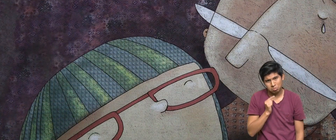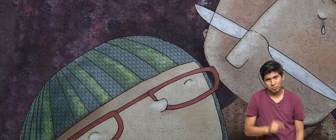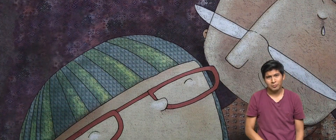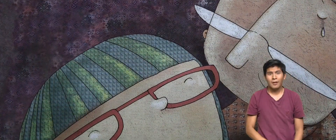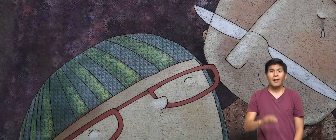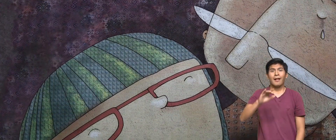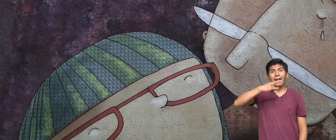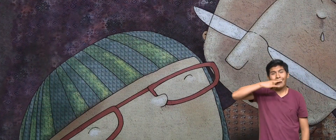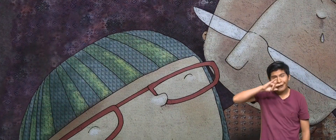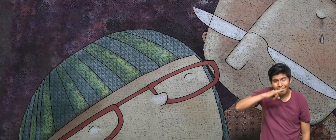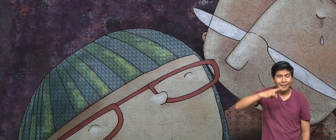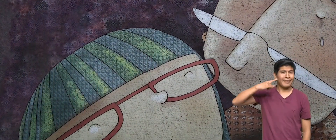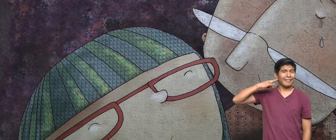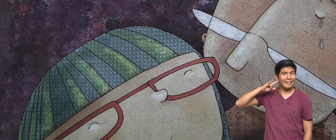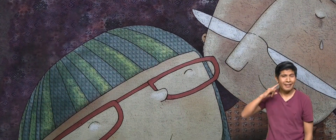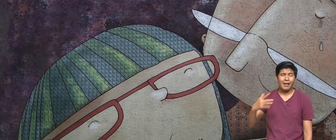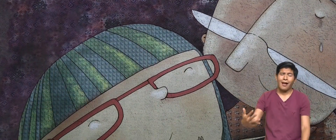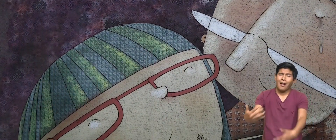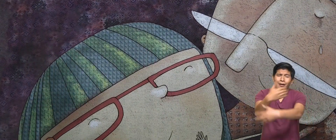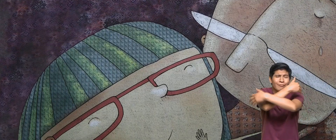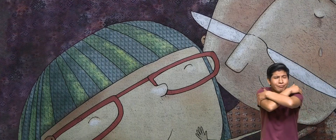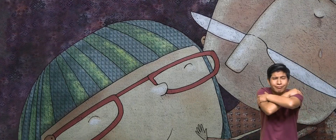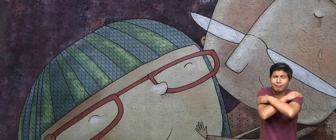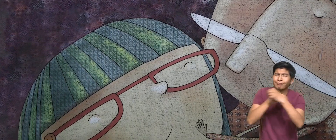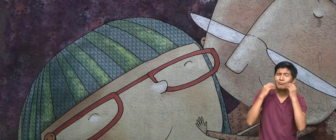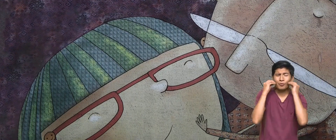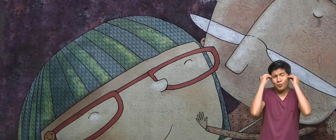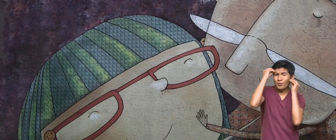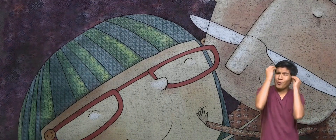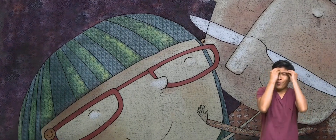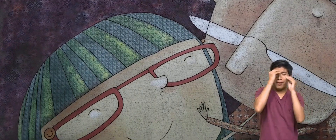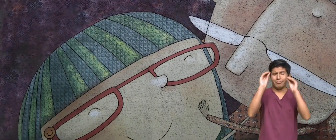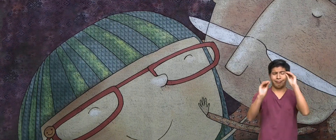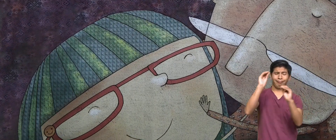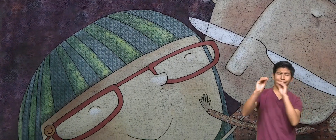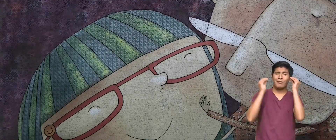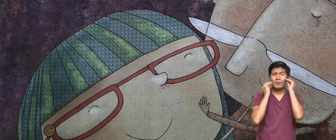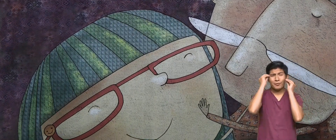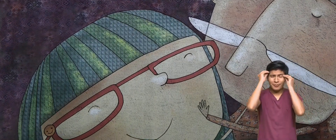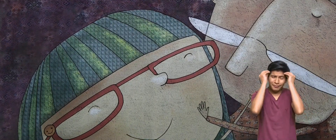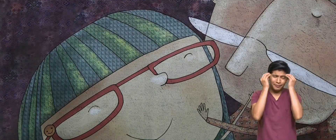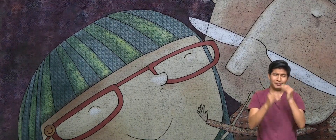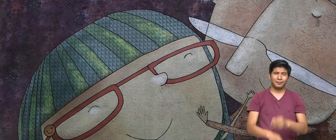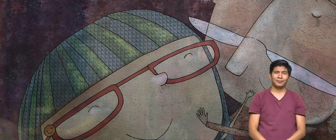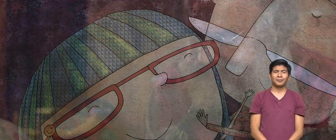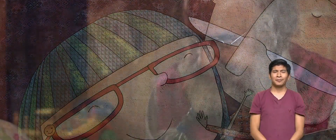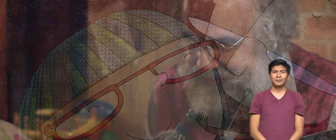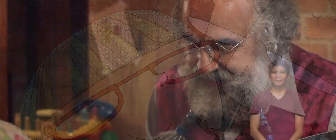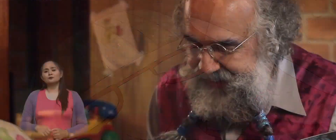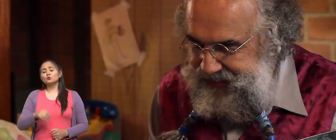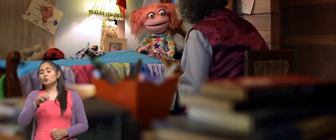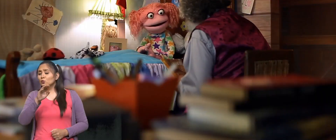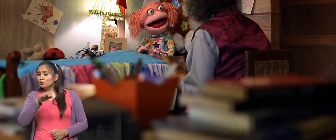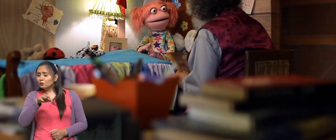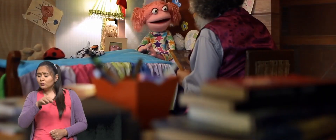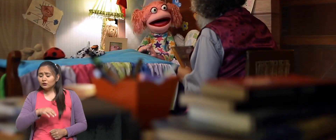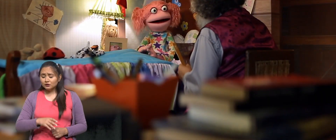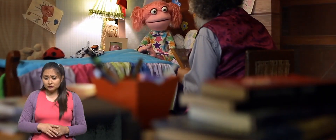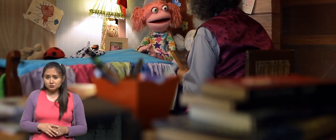otra lagrimita mientras las niñas las abrazan y las llenan de besos.